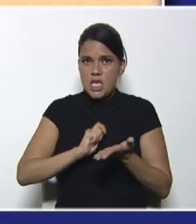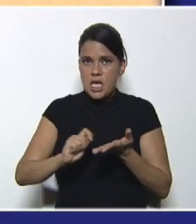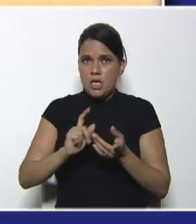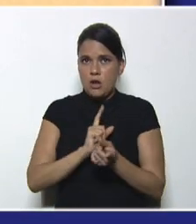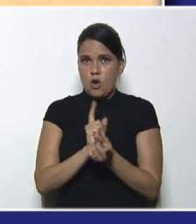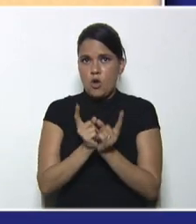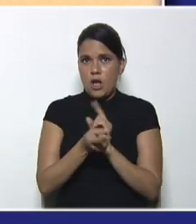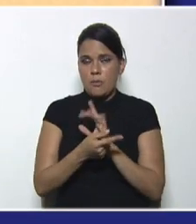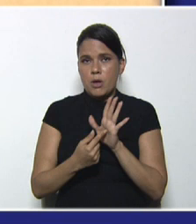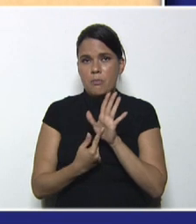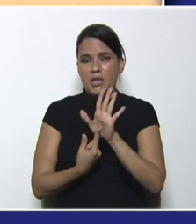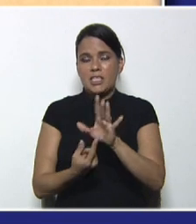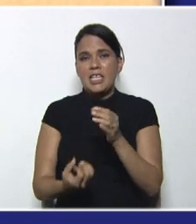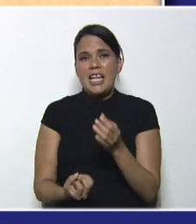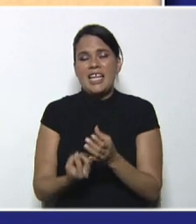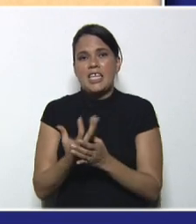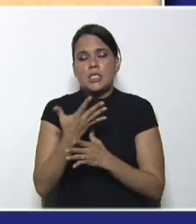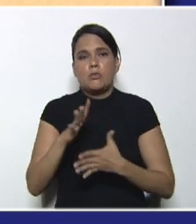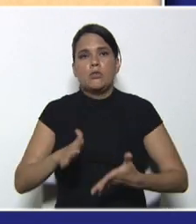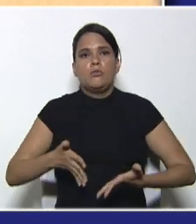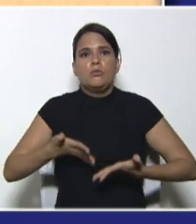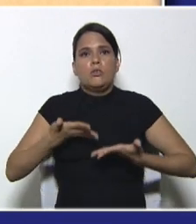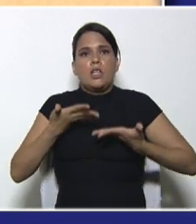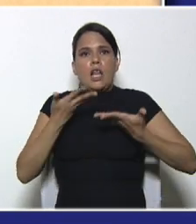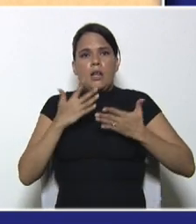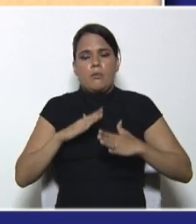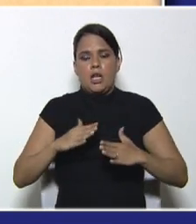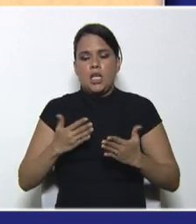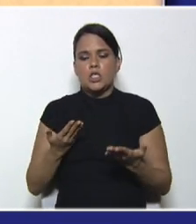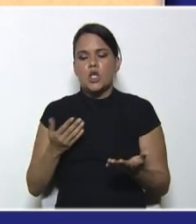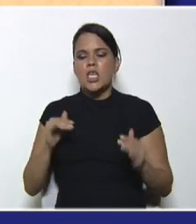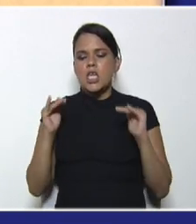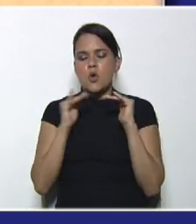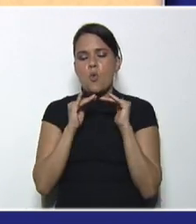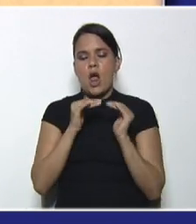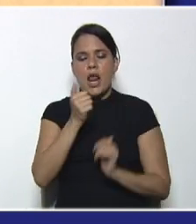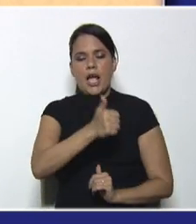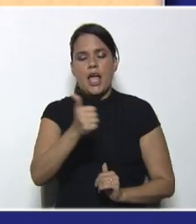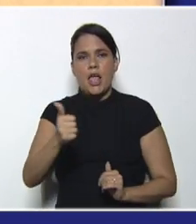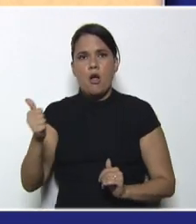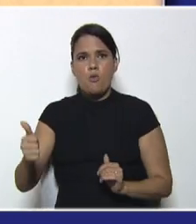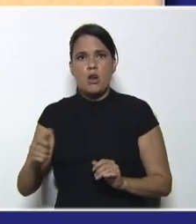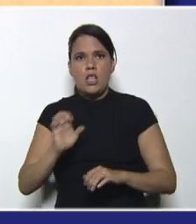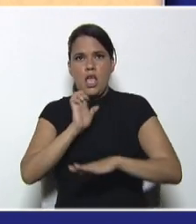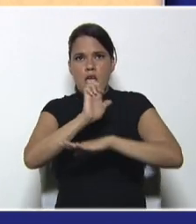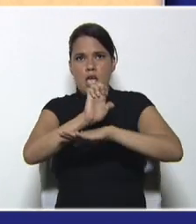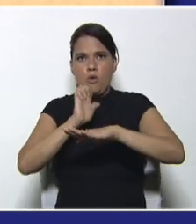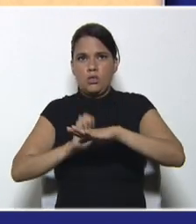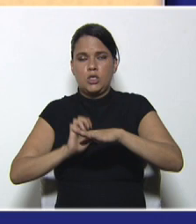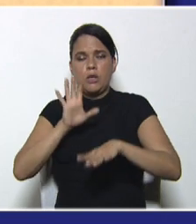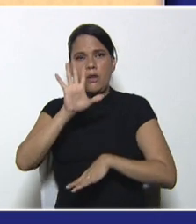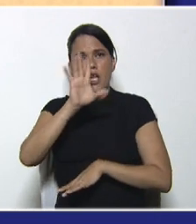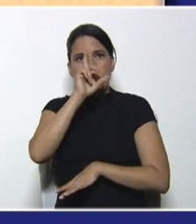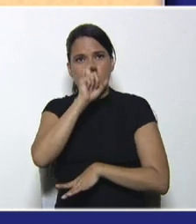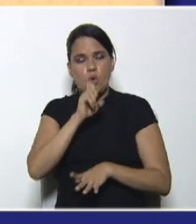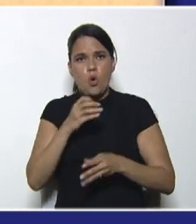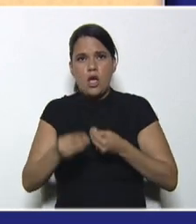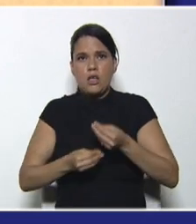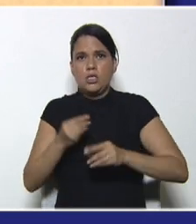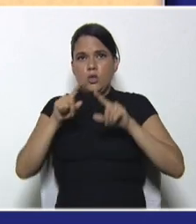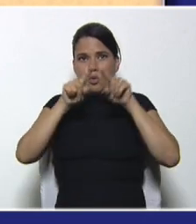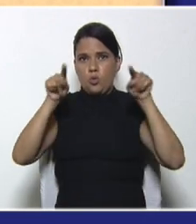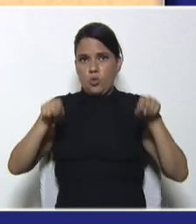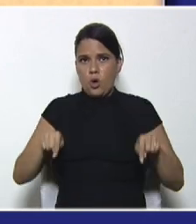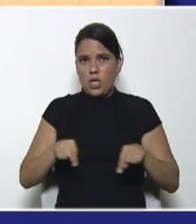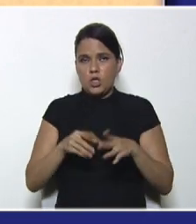el proceso de fotosíntesis y respiración y balancea cada una de ellas de estas ecuaciones. Y para 5º año, realiza un cuadro sobre grupos